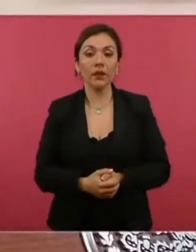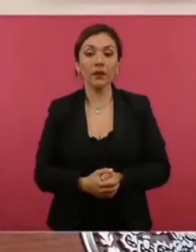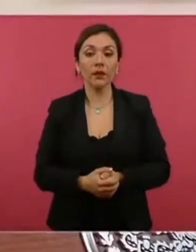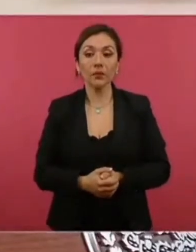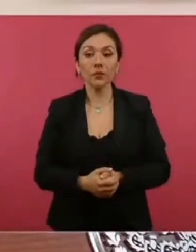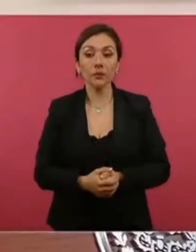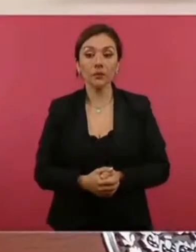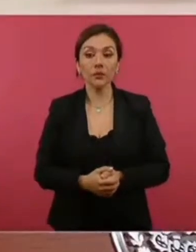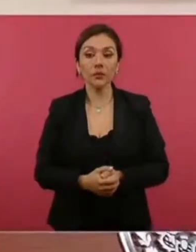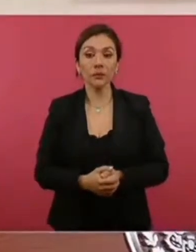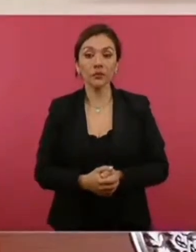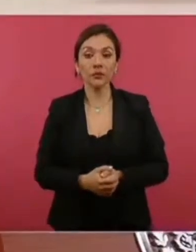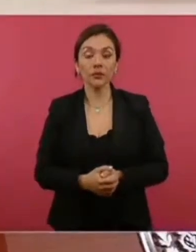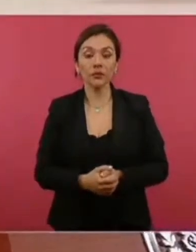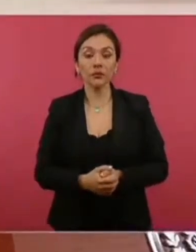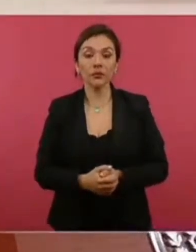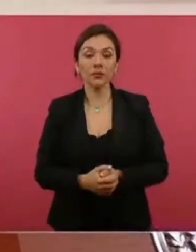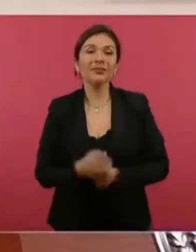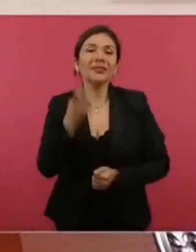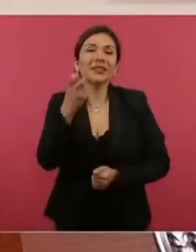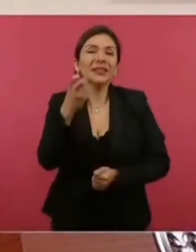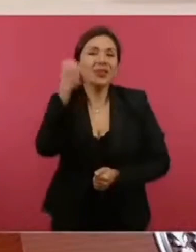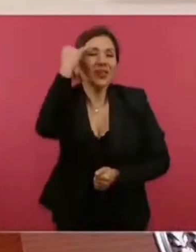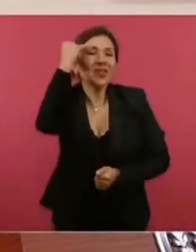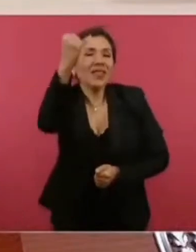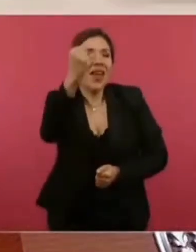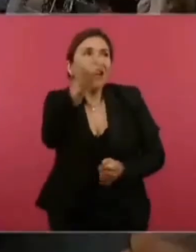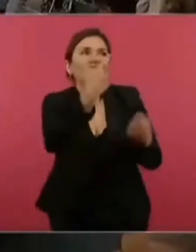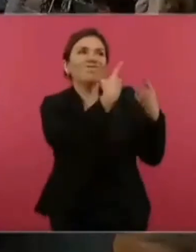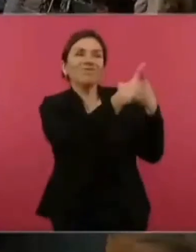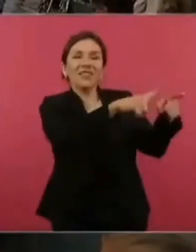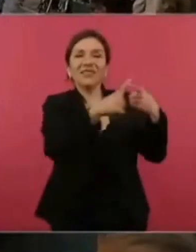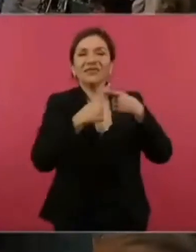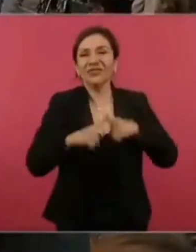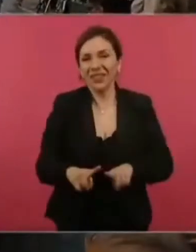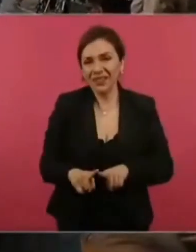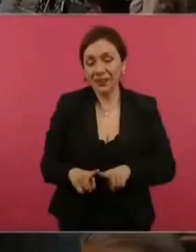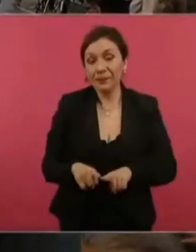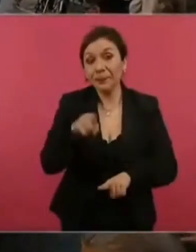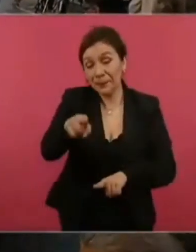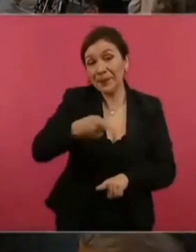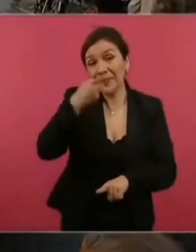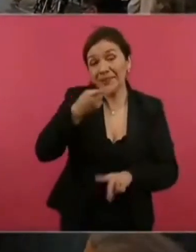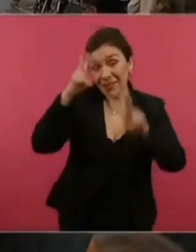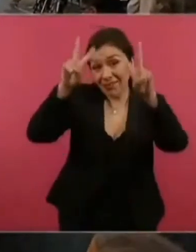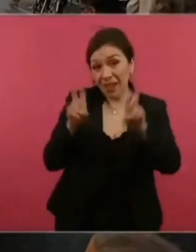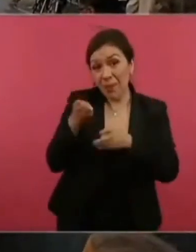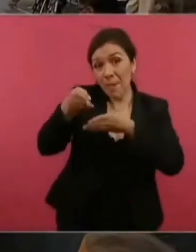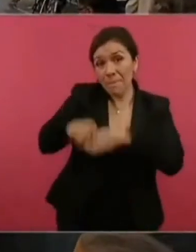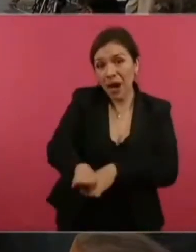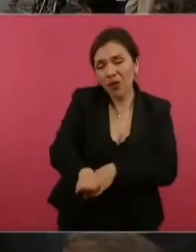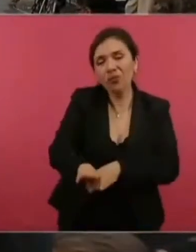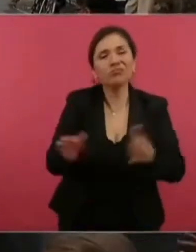Es una concepción distinta. Entonces, regresando a los bancos, es lo mismo.